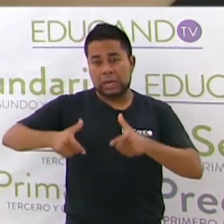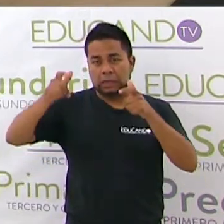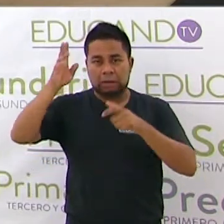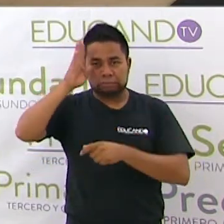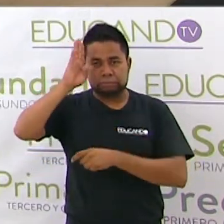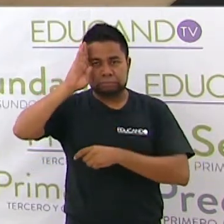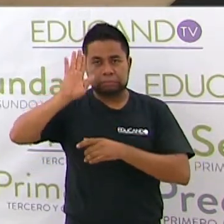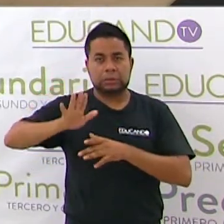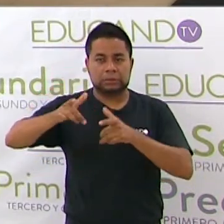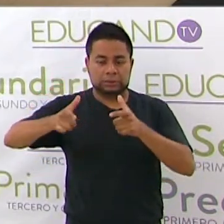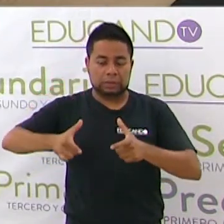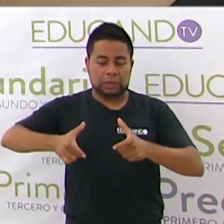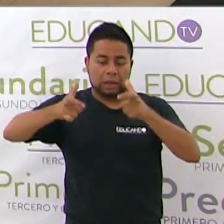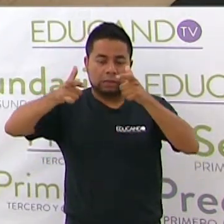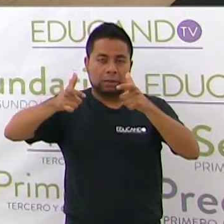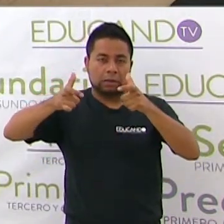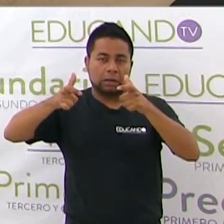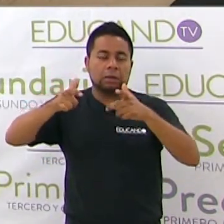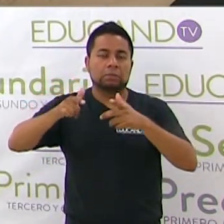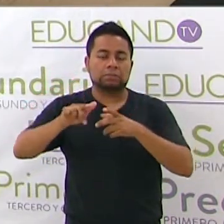cilindro, pero porque tiene ahí